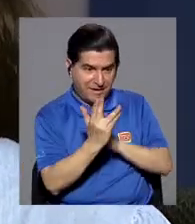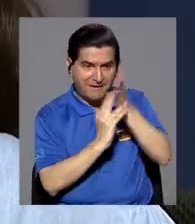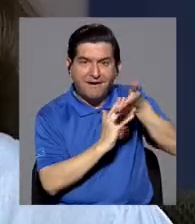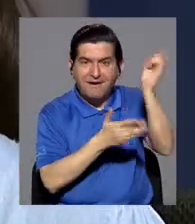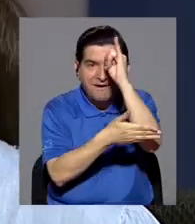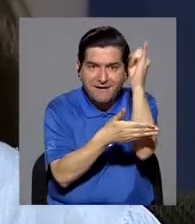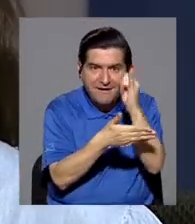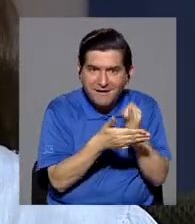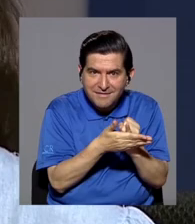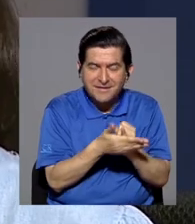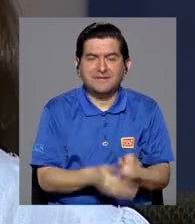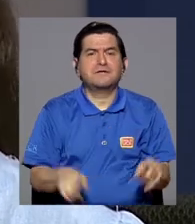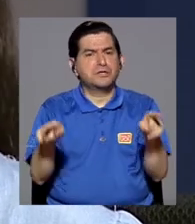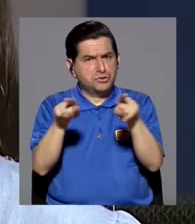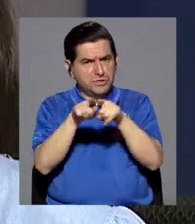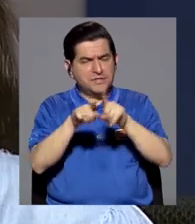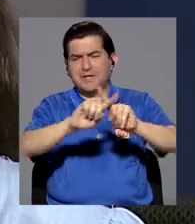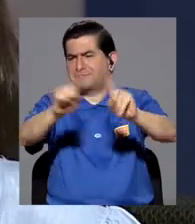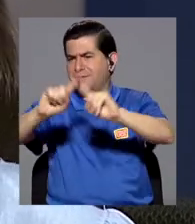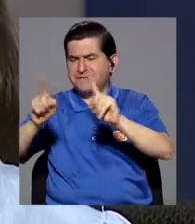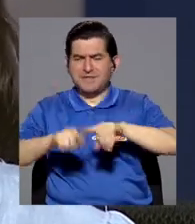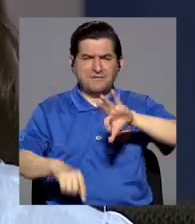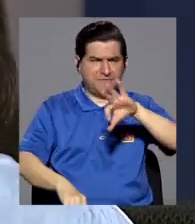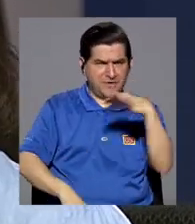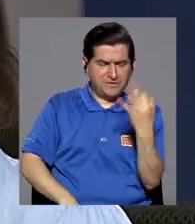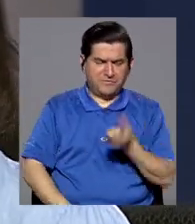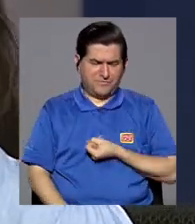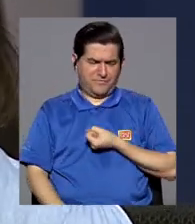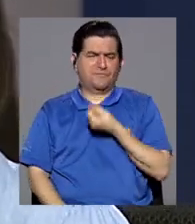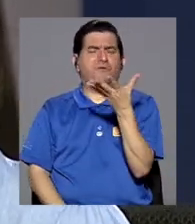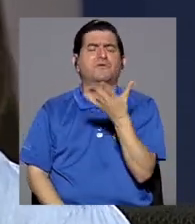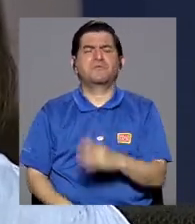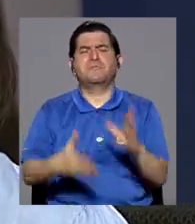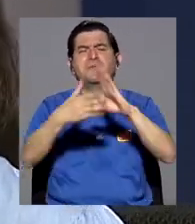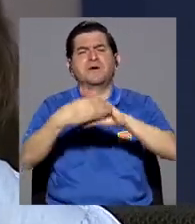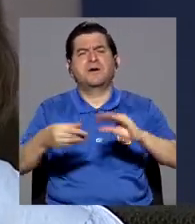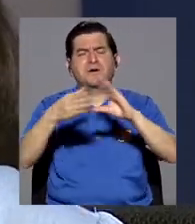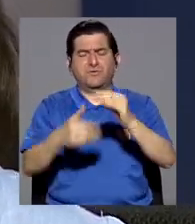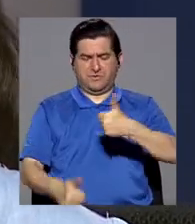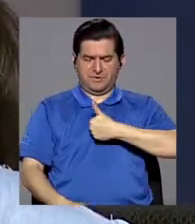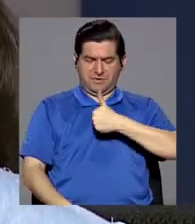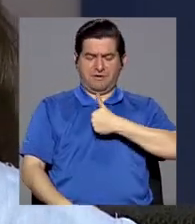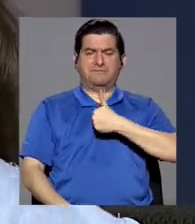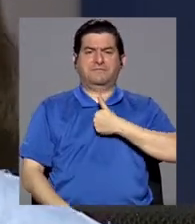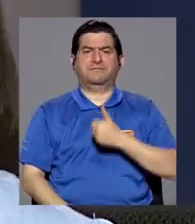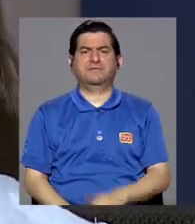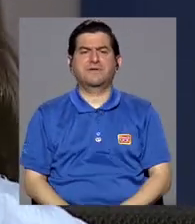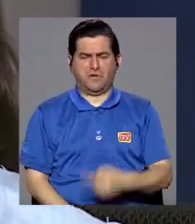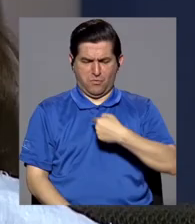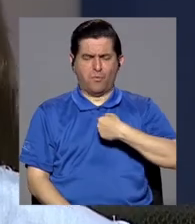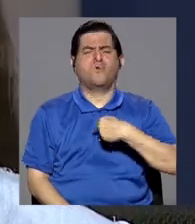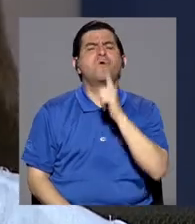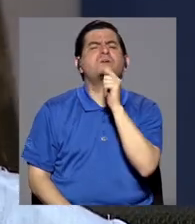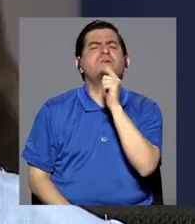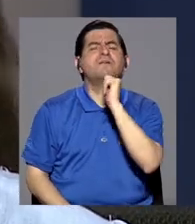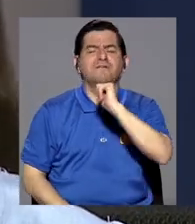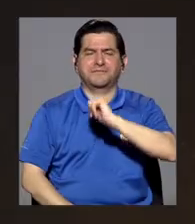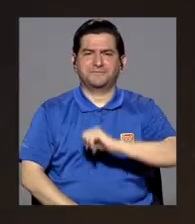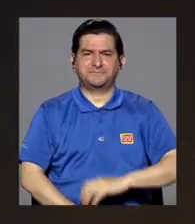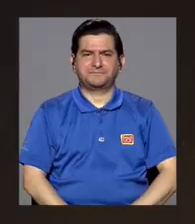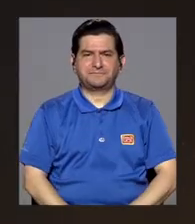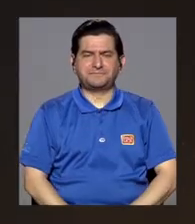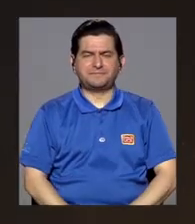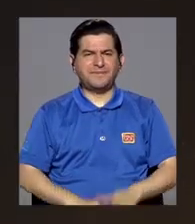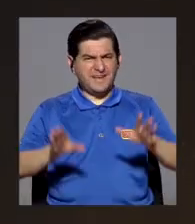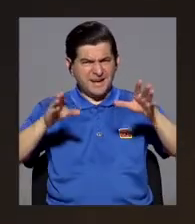dibujo con bueno no solo con el dibujo con muchas formas de expresión podemos contar algo sobre nosotros mismos sobre quiénes somos y